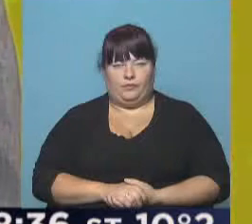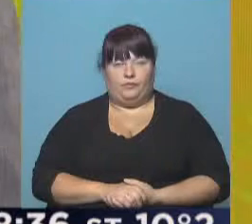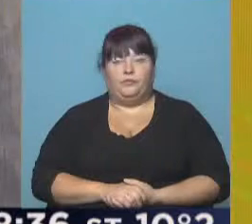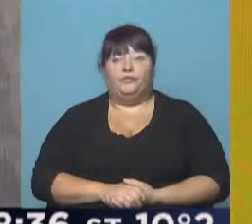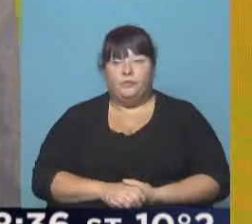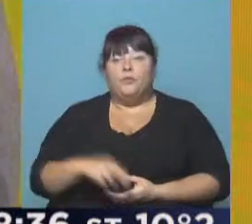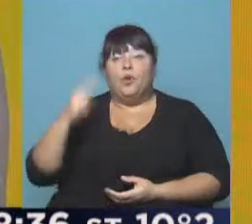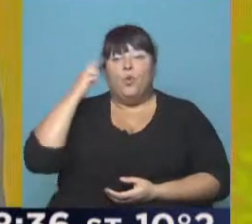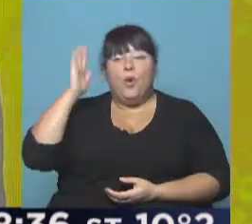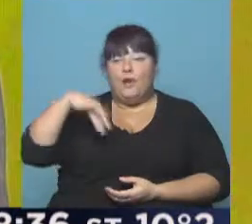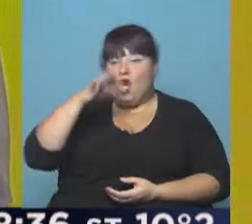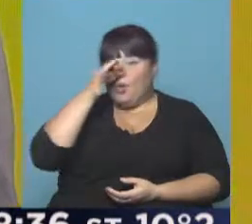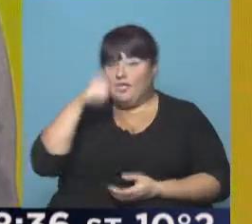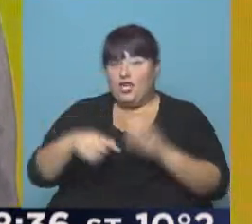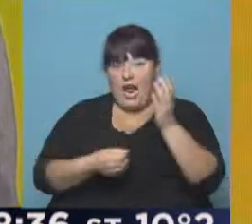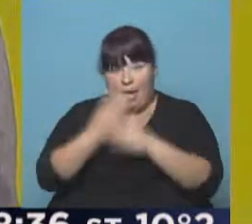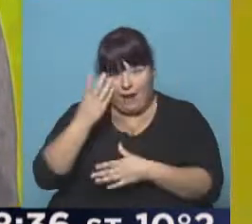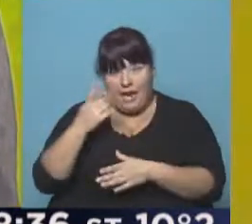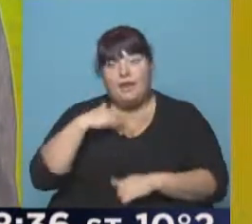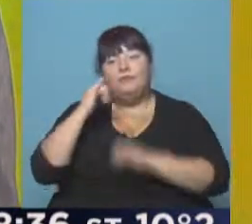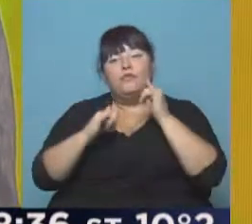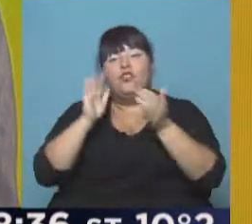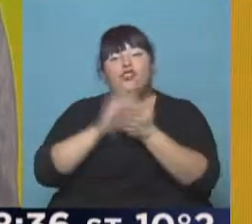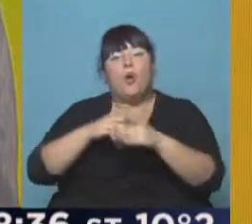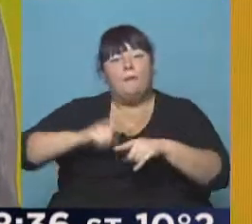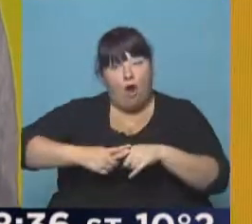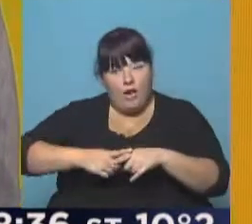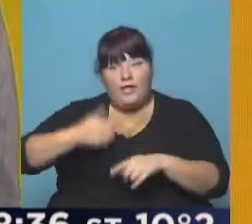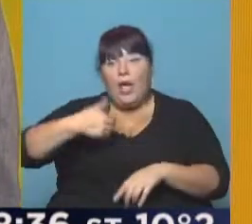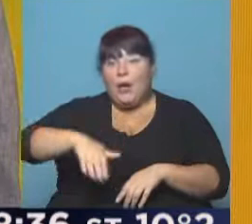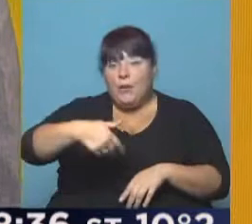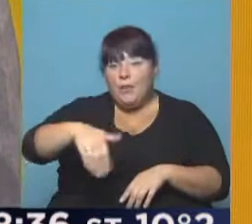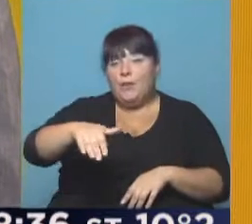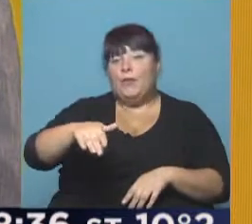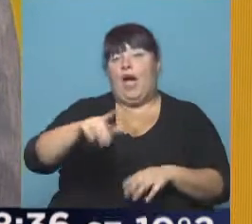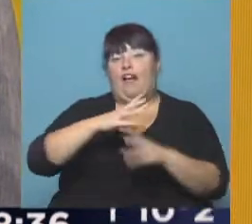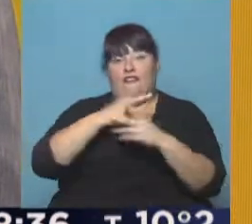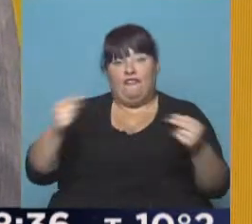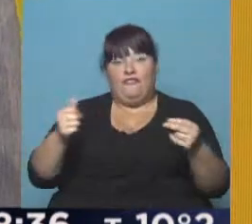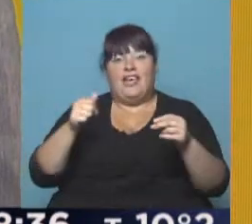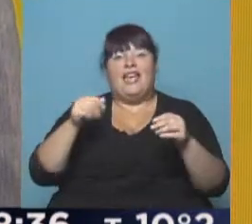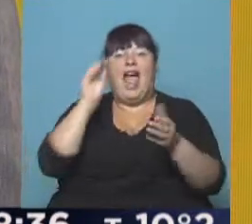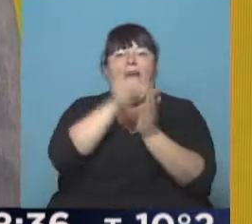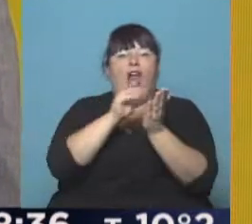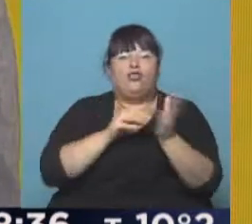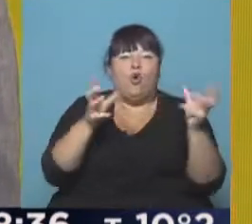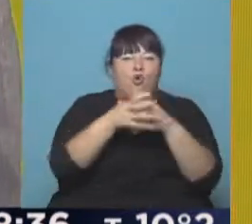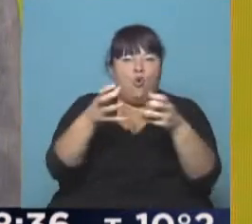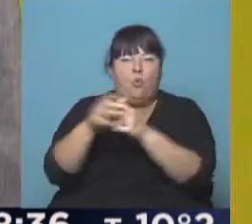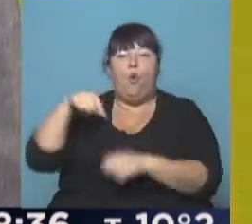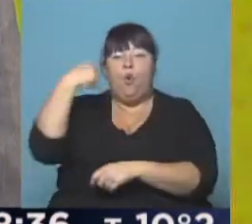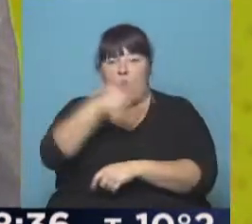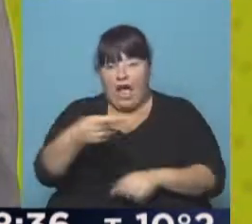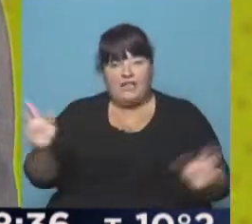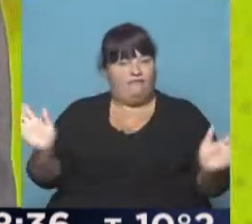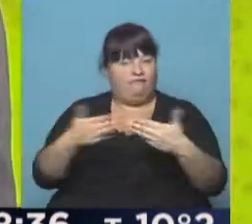las 25 de la mañana vamos a hablar de políticas se vienen los cierres de lo que son la inscripción de los frentes la próxima semana